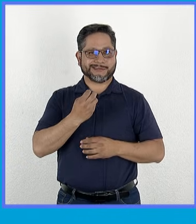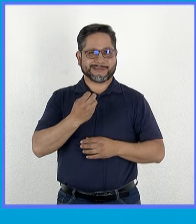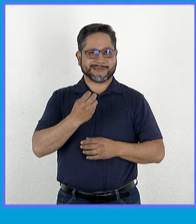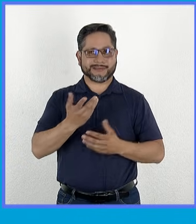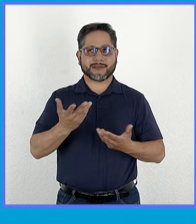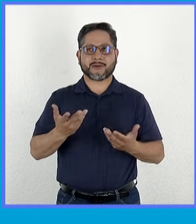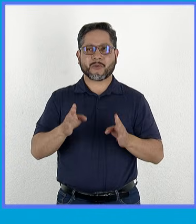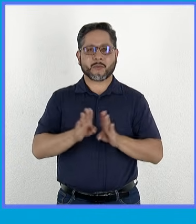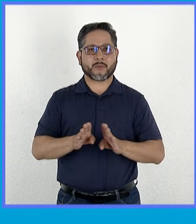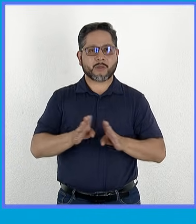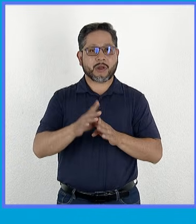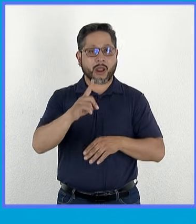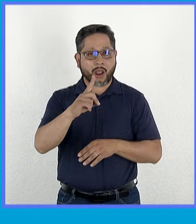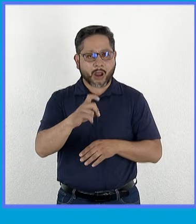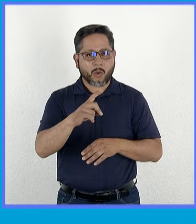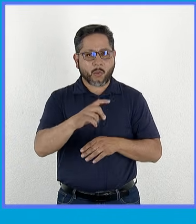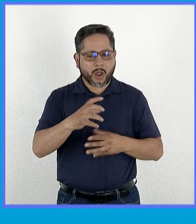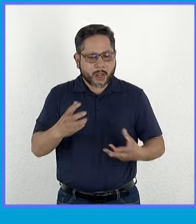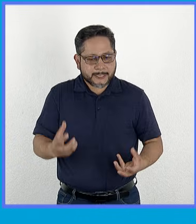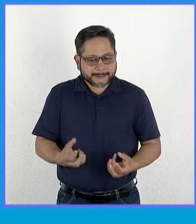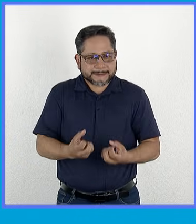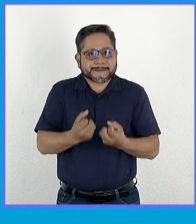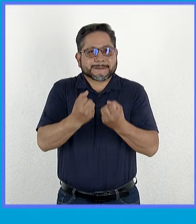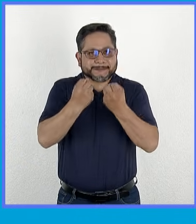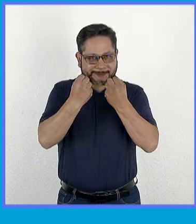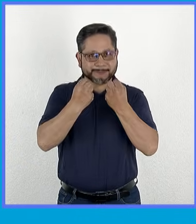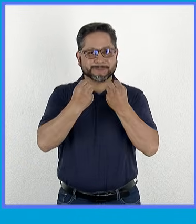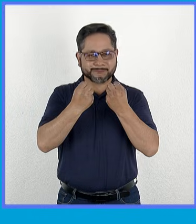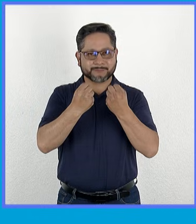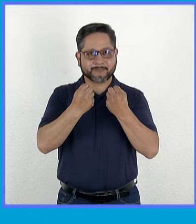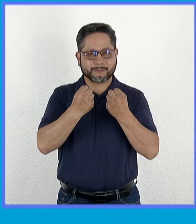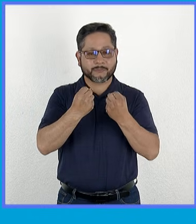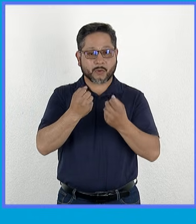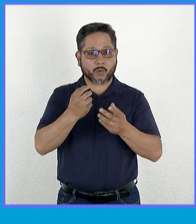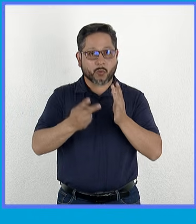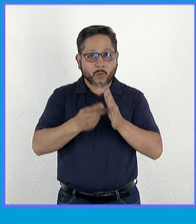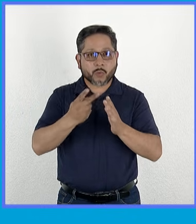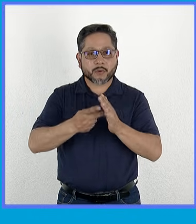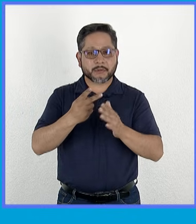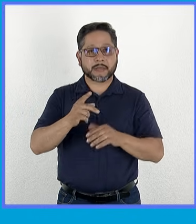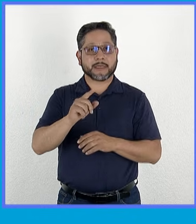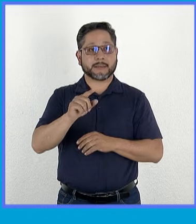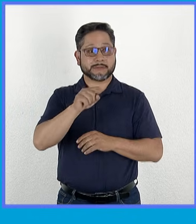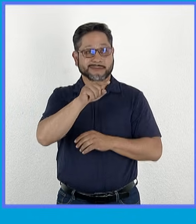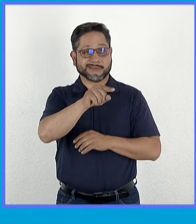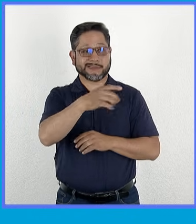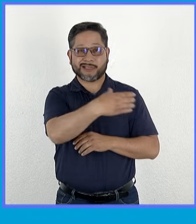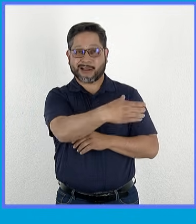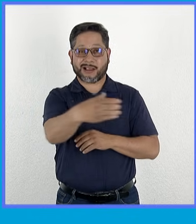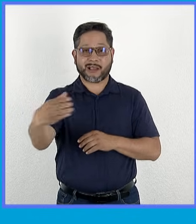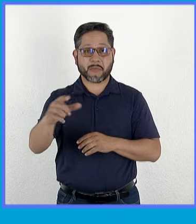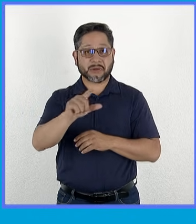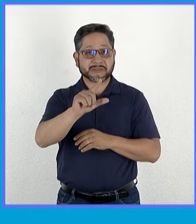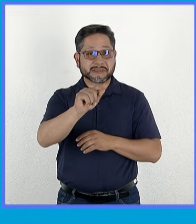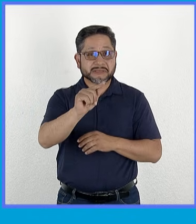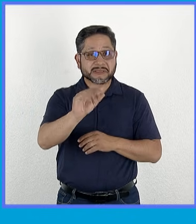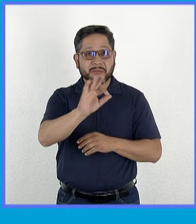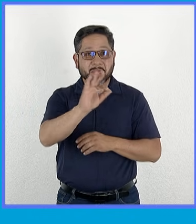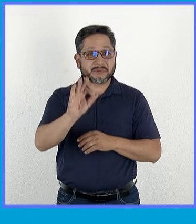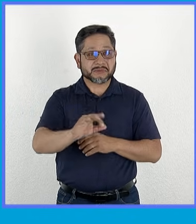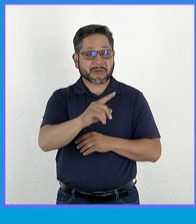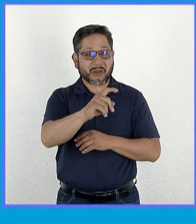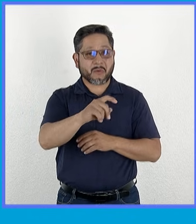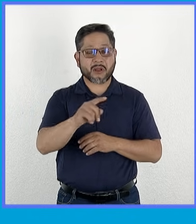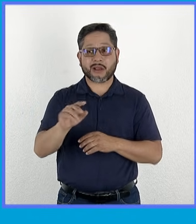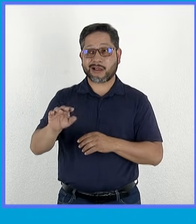de poder recuperar agua, ¿no? Cuando hablamos de que el 76% del agua está en el sector agrícola, el 14% del agua en